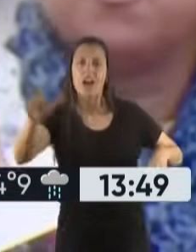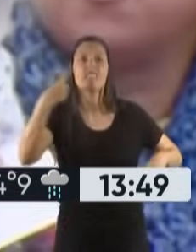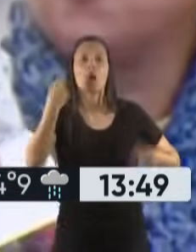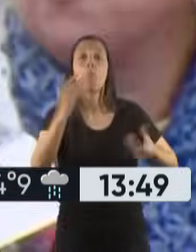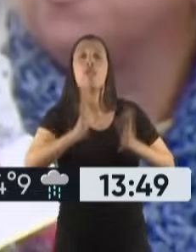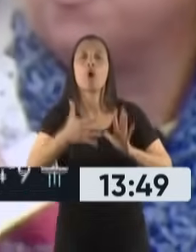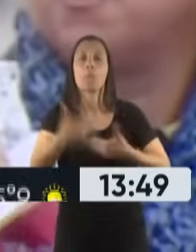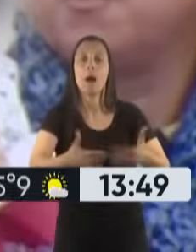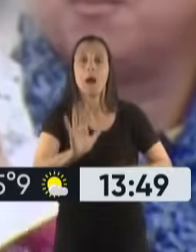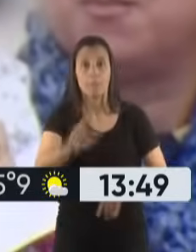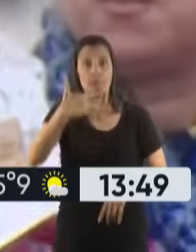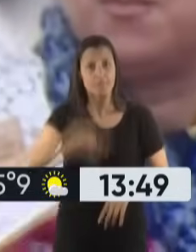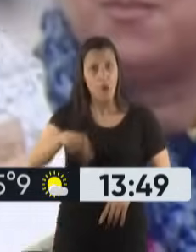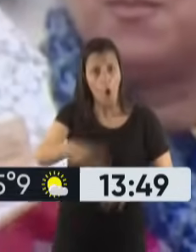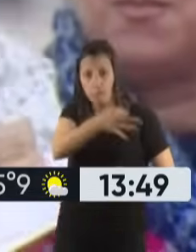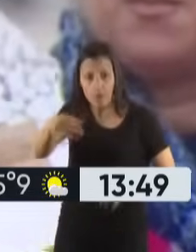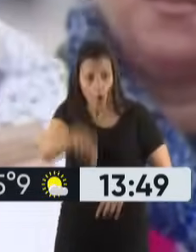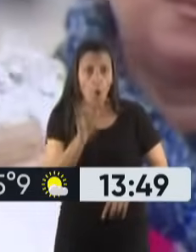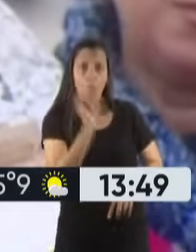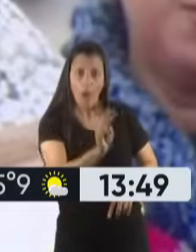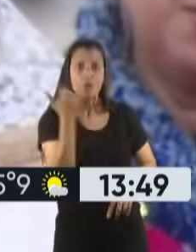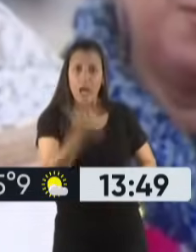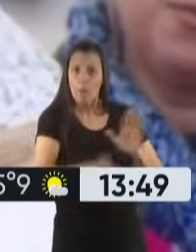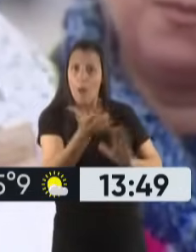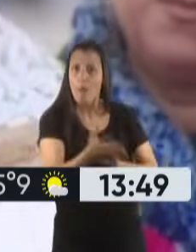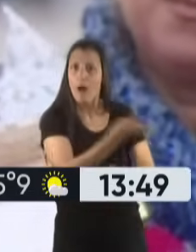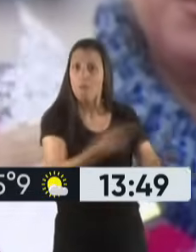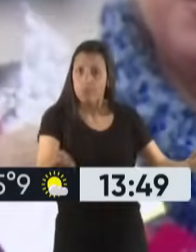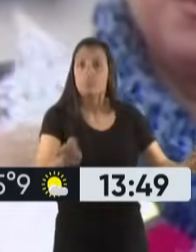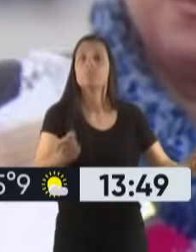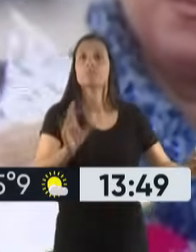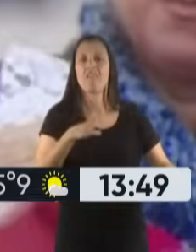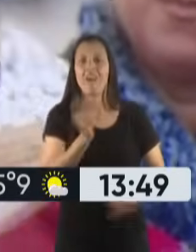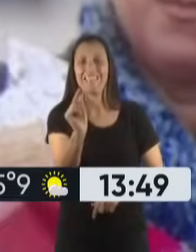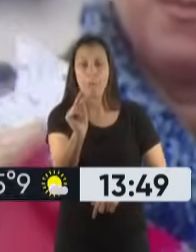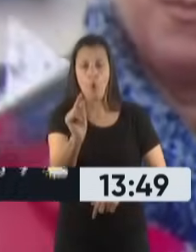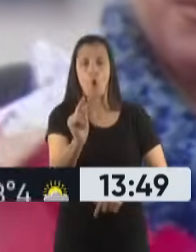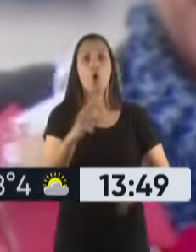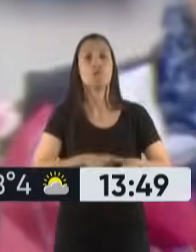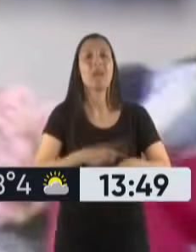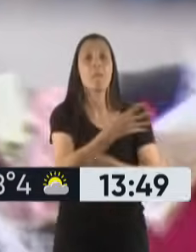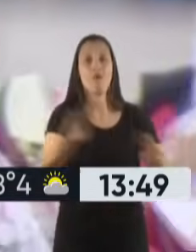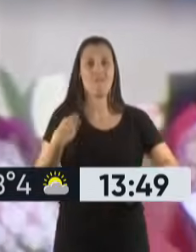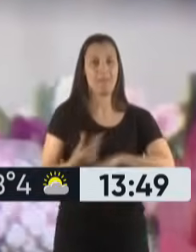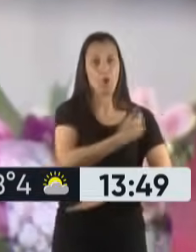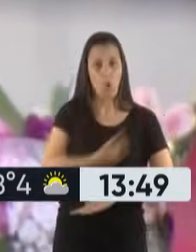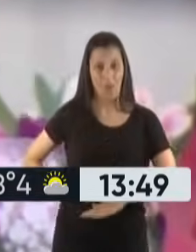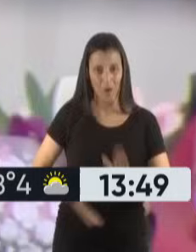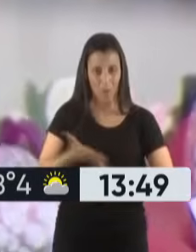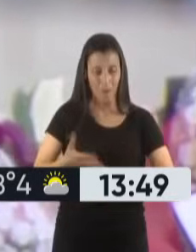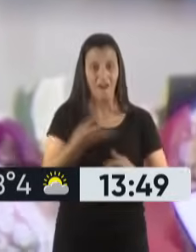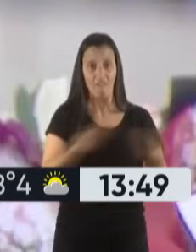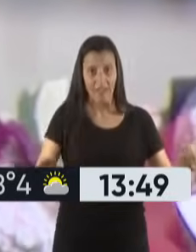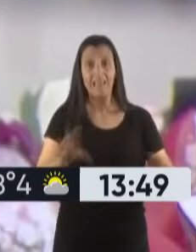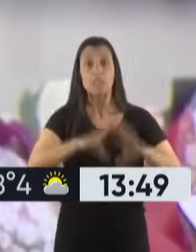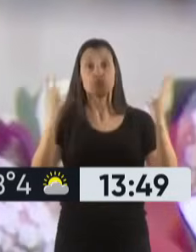llevamos adelante. Lo cierto es que ahora que estamos terminando y estamos jugando nuestro tiempo de descuento en el gobierno,